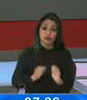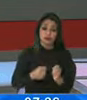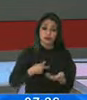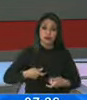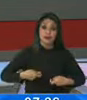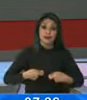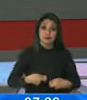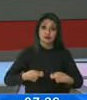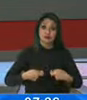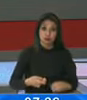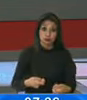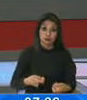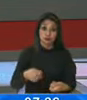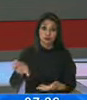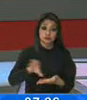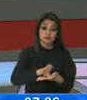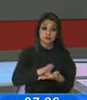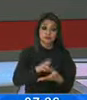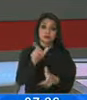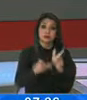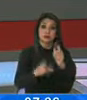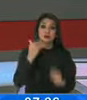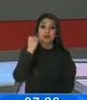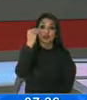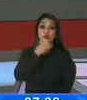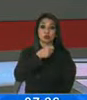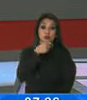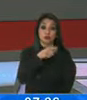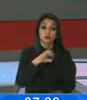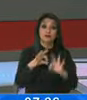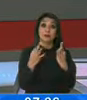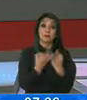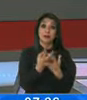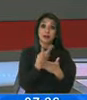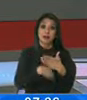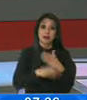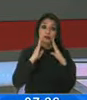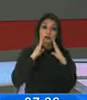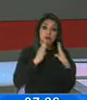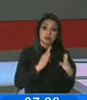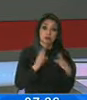los egresos de adultos mayores dependientes de sus hijos y el